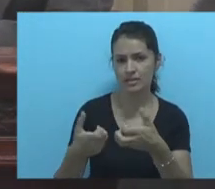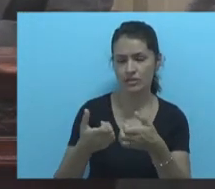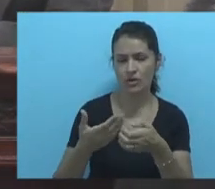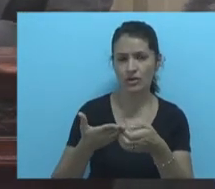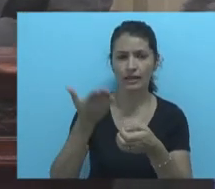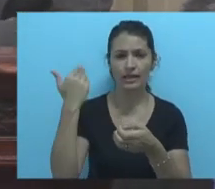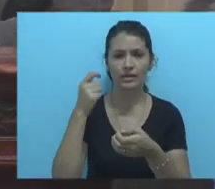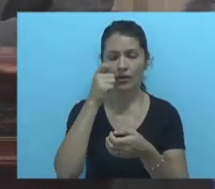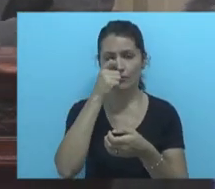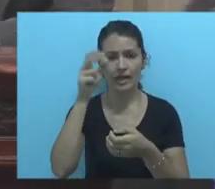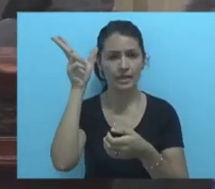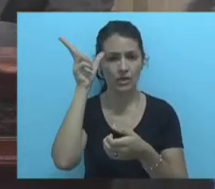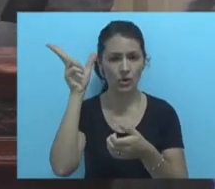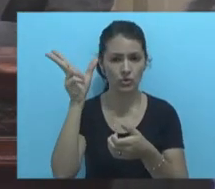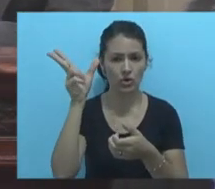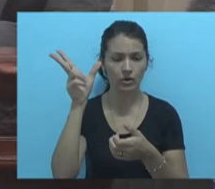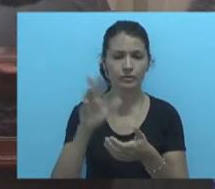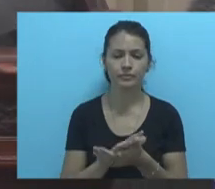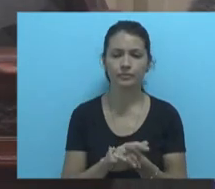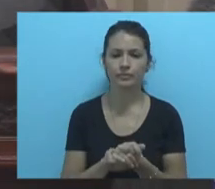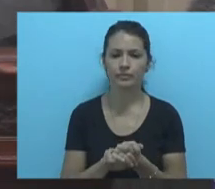28 y